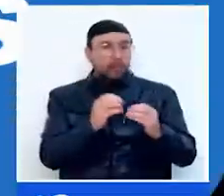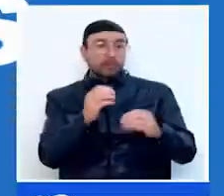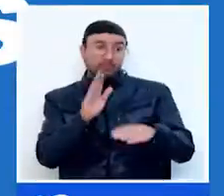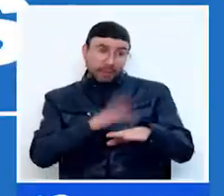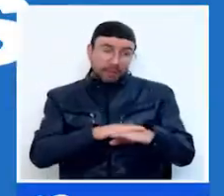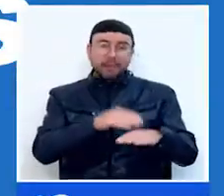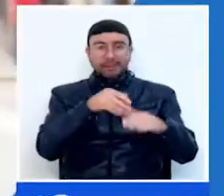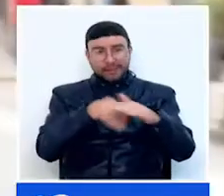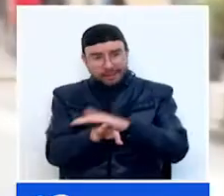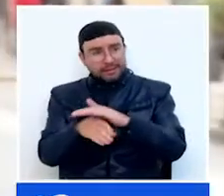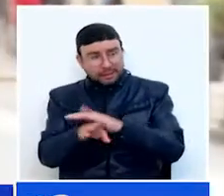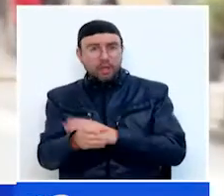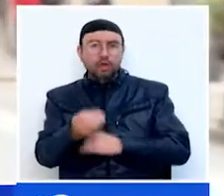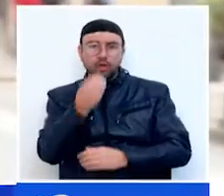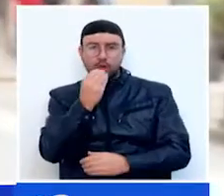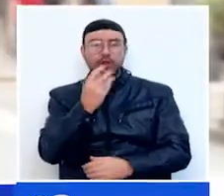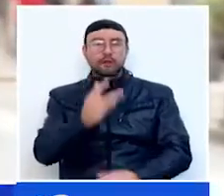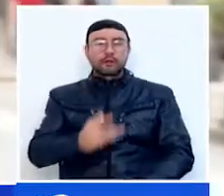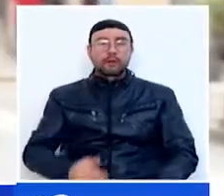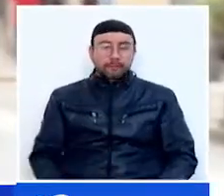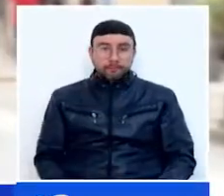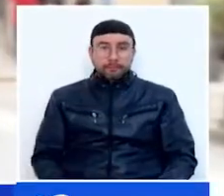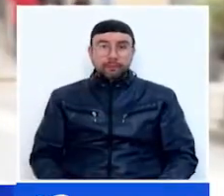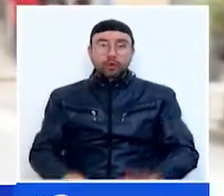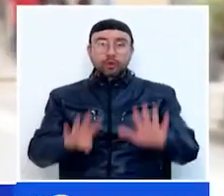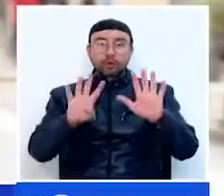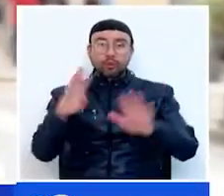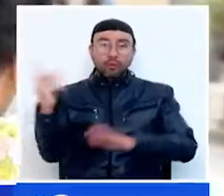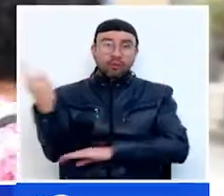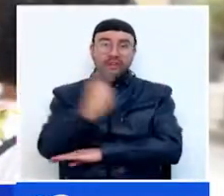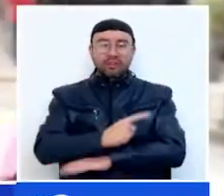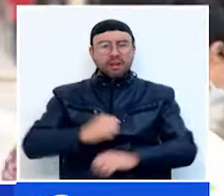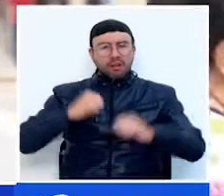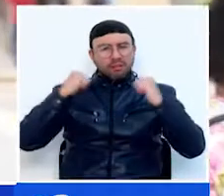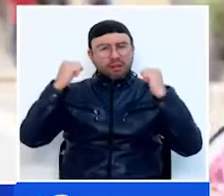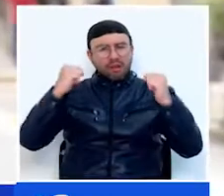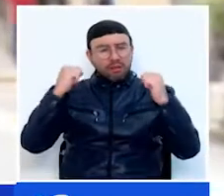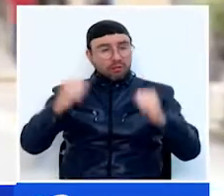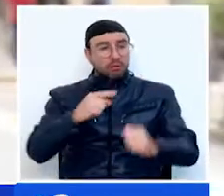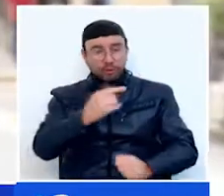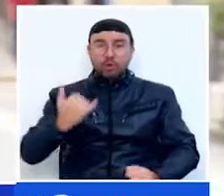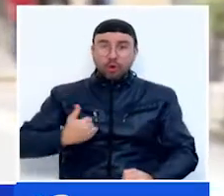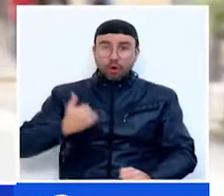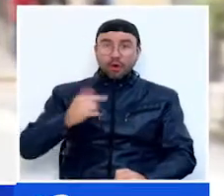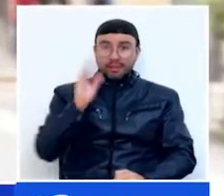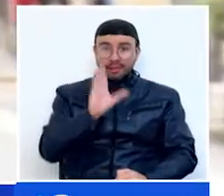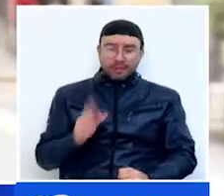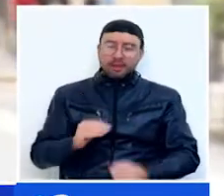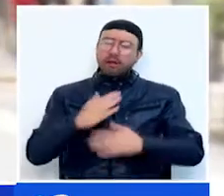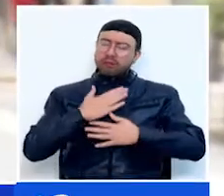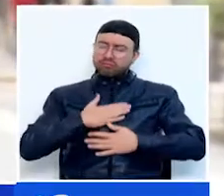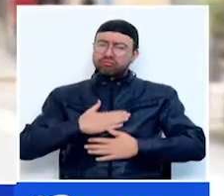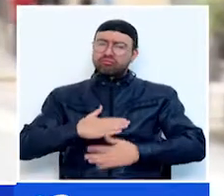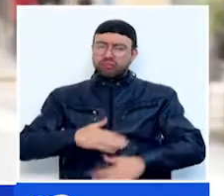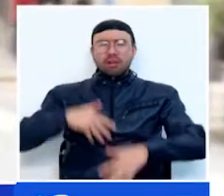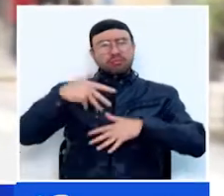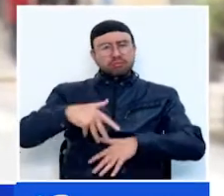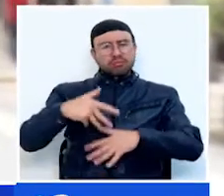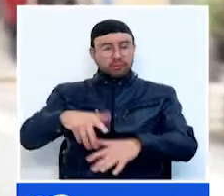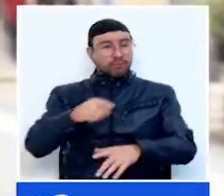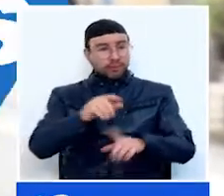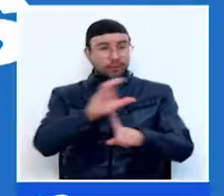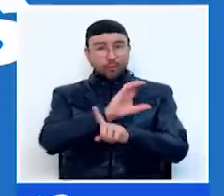país. En el noveno día de manifestaciones, los jóvenes quindianos ejercen su derecho a la protesta social pacífica a través de la cultura y el